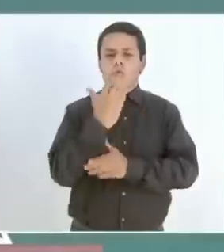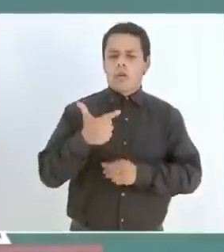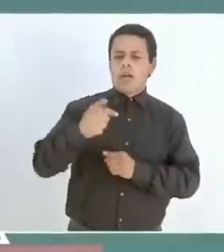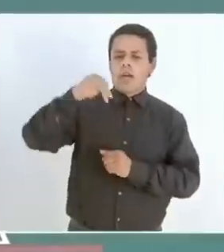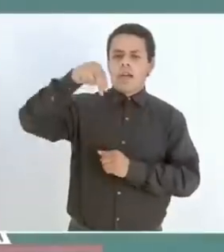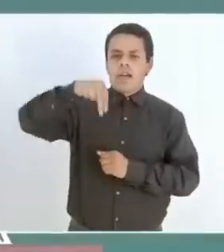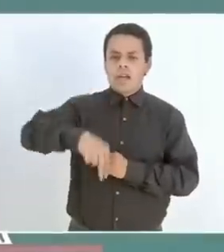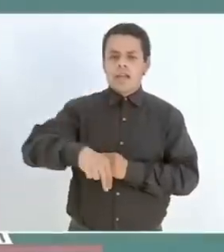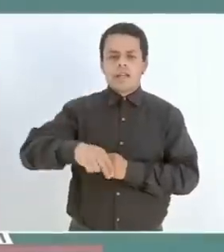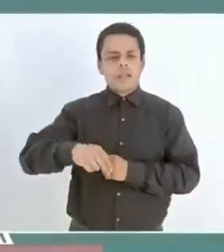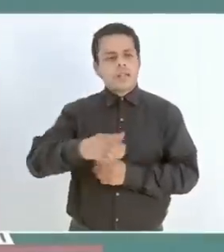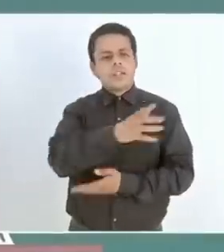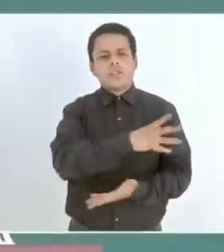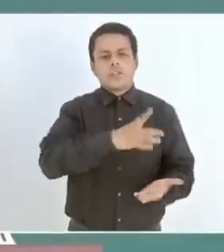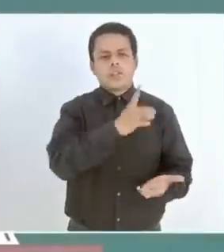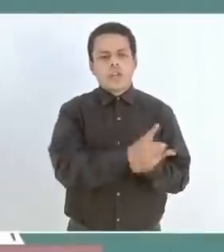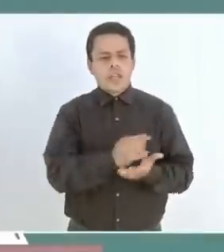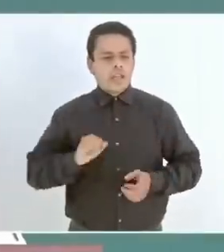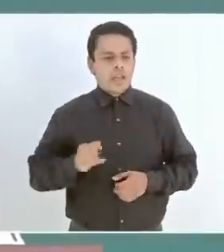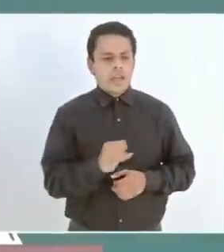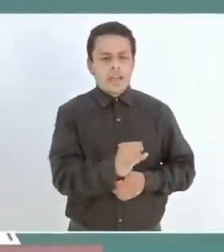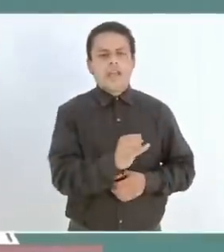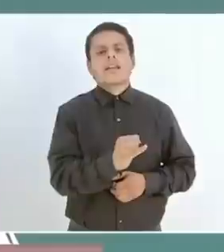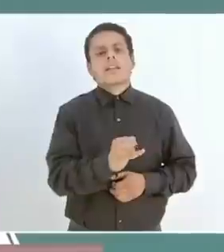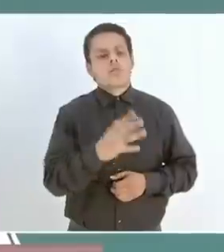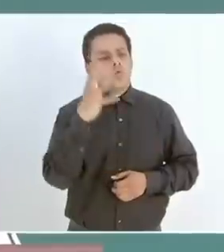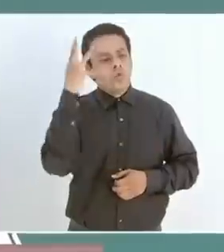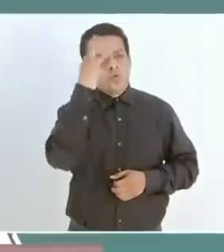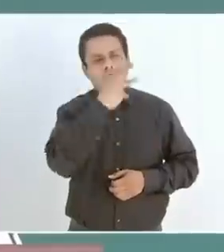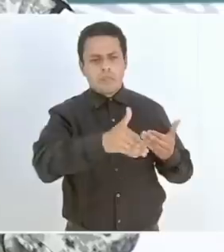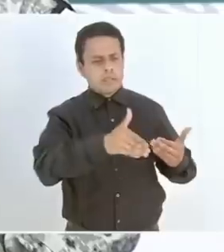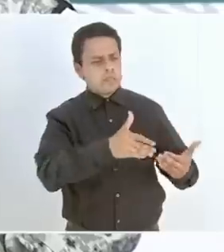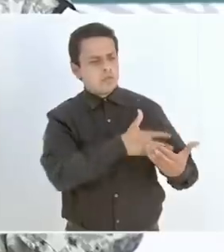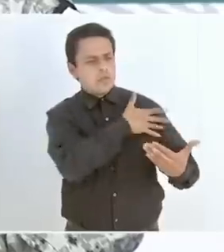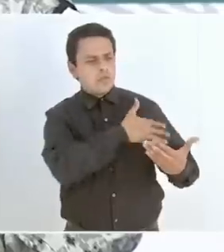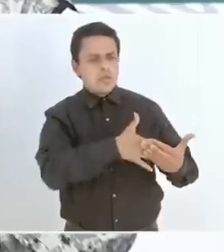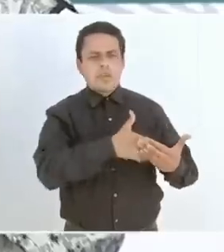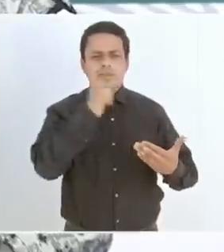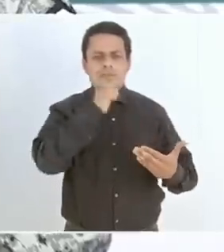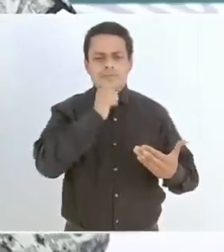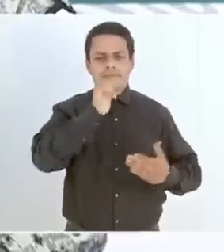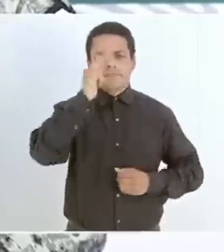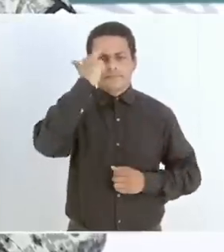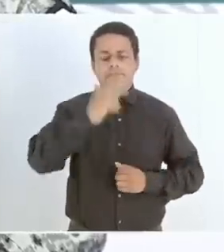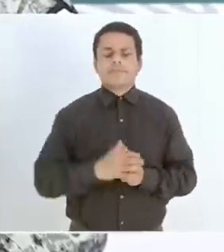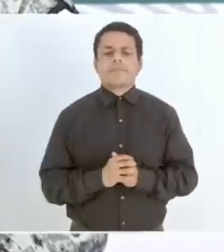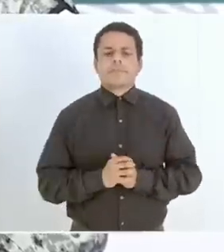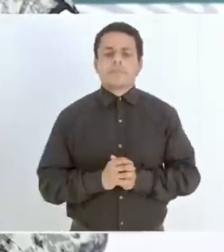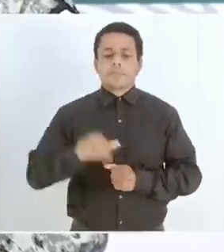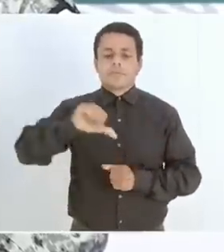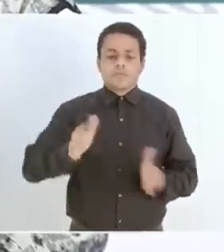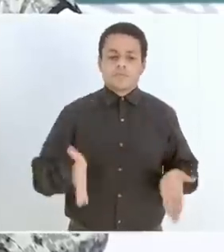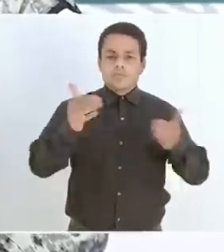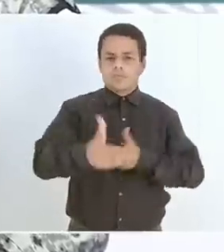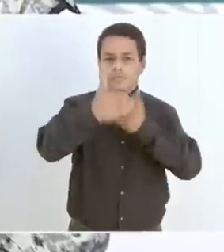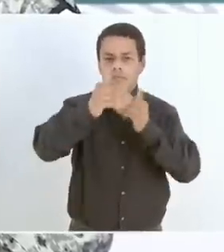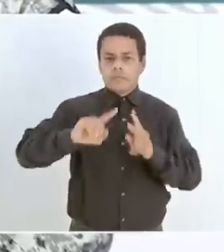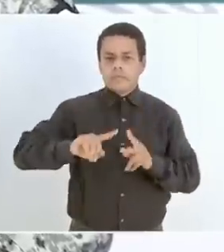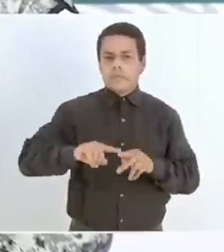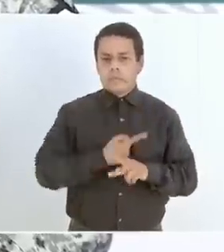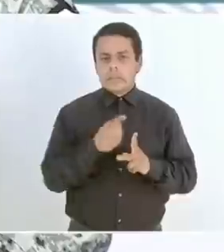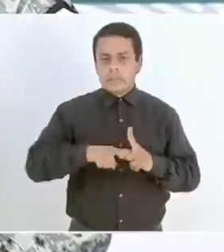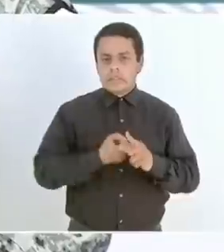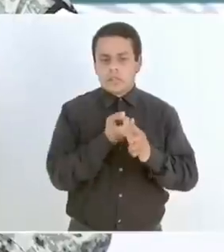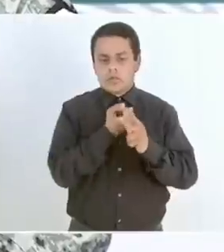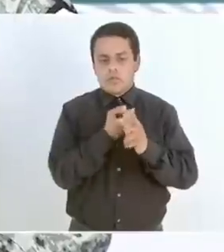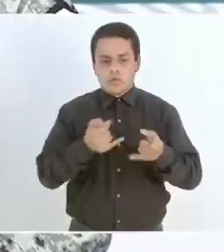en la hermosa ciudad de Jerez de García Salinas. Este cuartel que hoy se inaugura es el